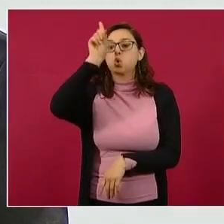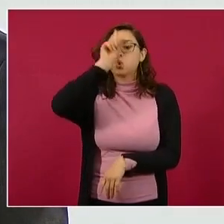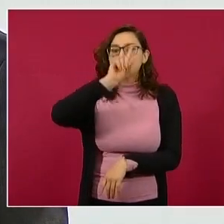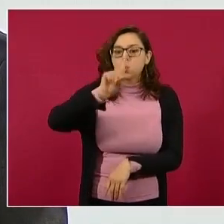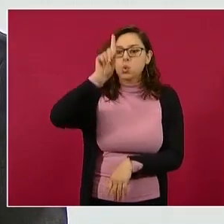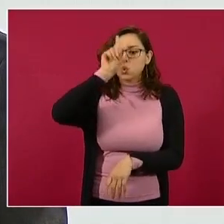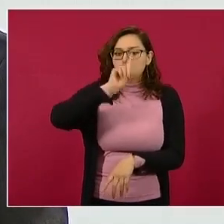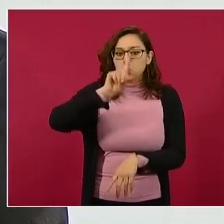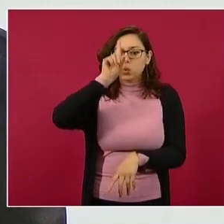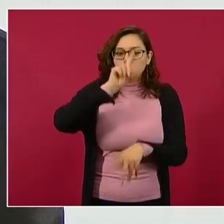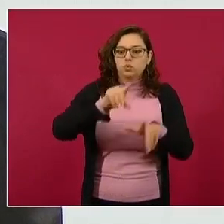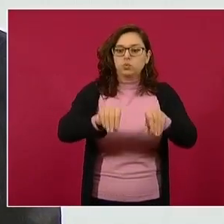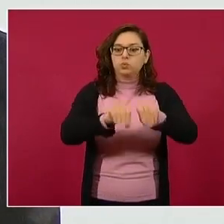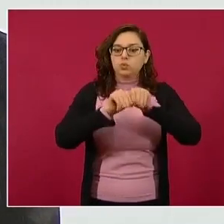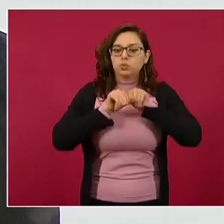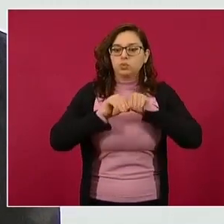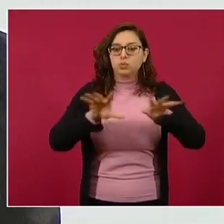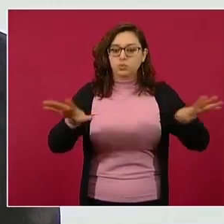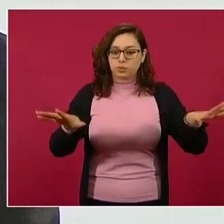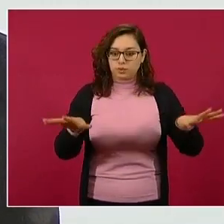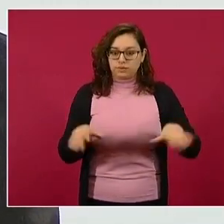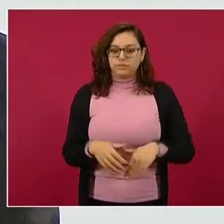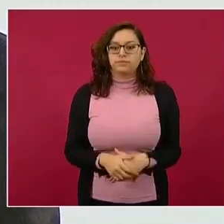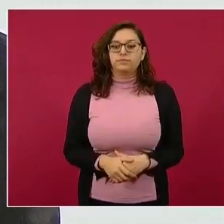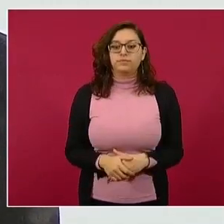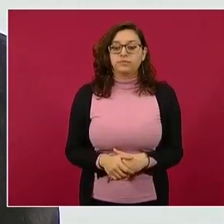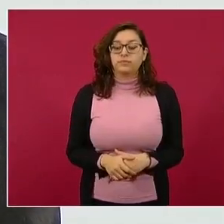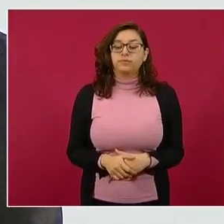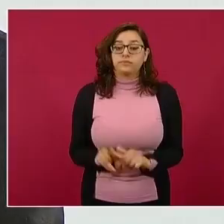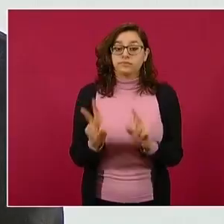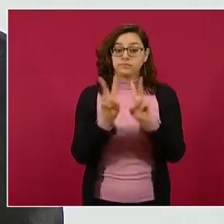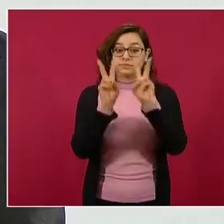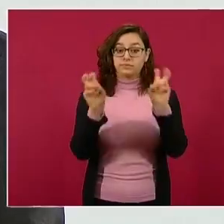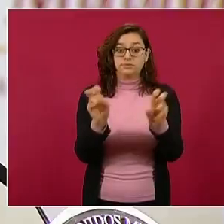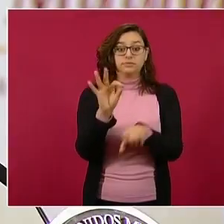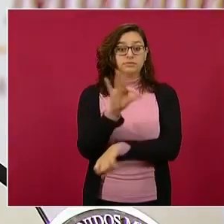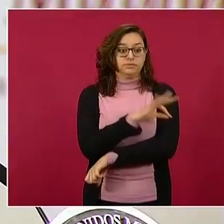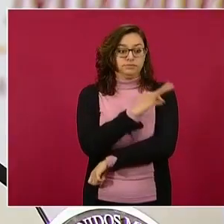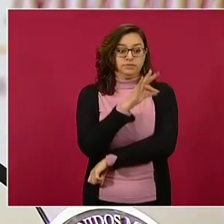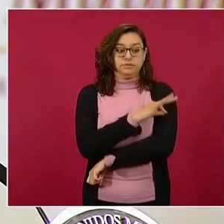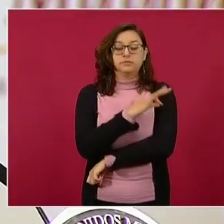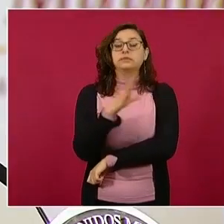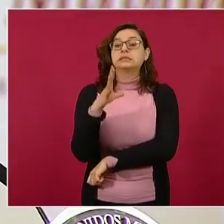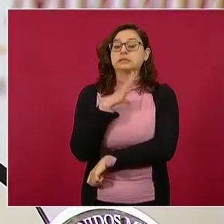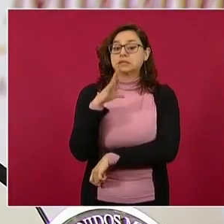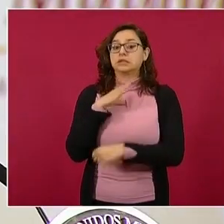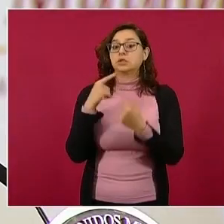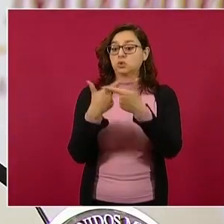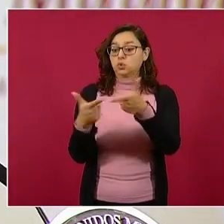asesoría técnica. Y en el caso de la vacunación, tiene un grupo asesor